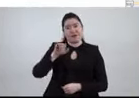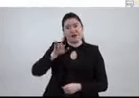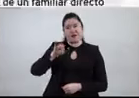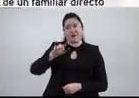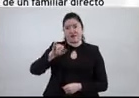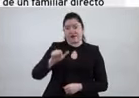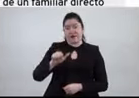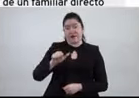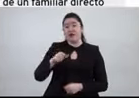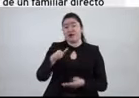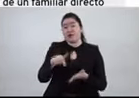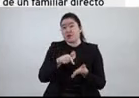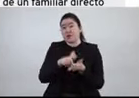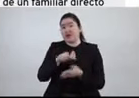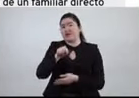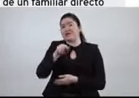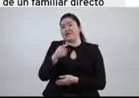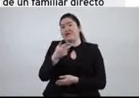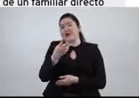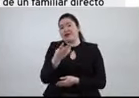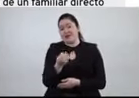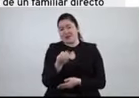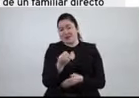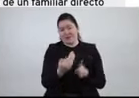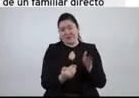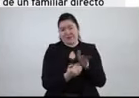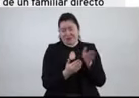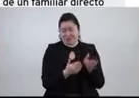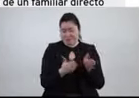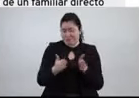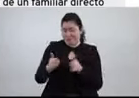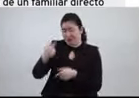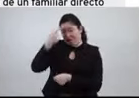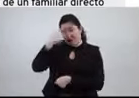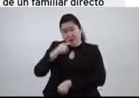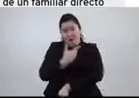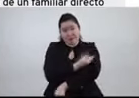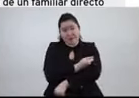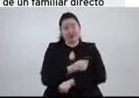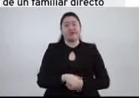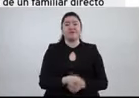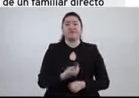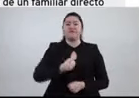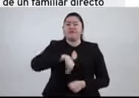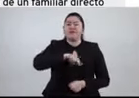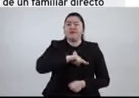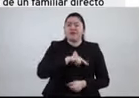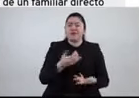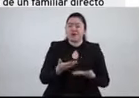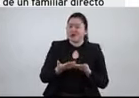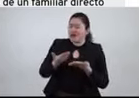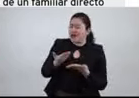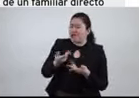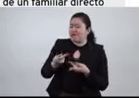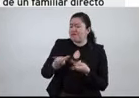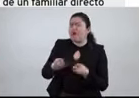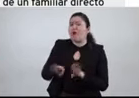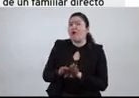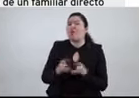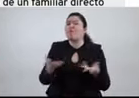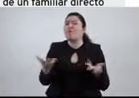vacunadoras. Continuamos. ¿Cómo nos preparamos? Pues es importante recordar, esto